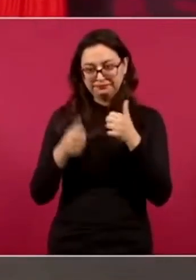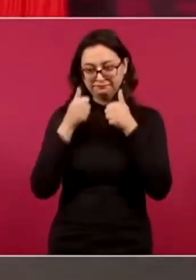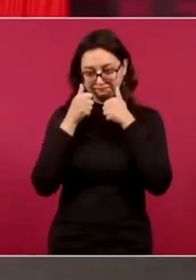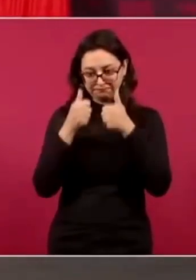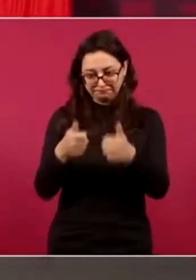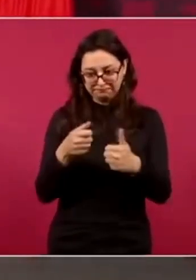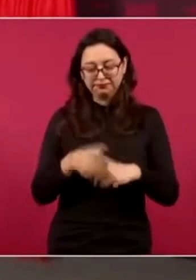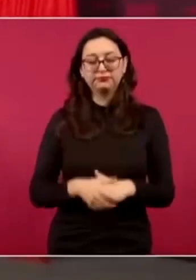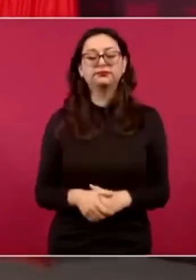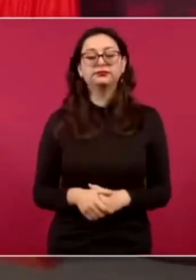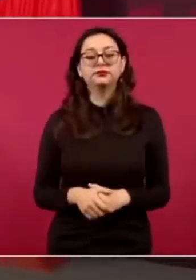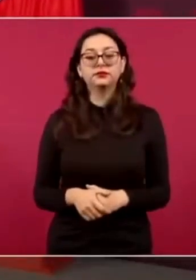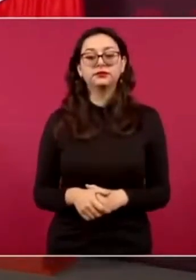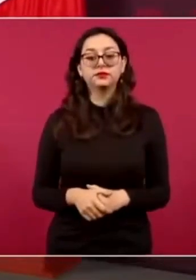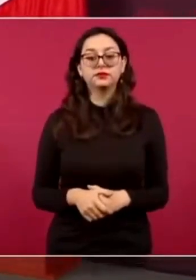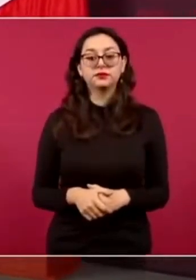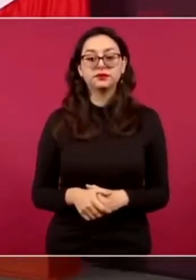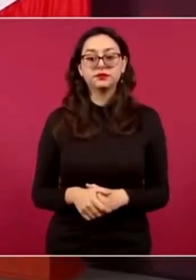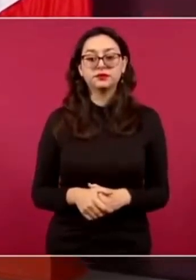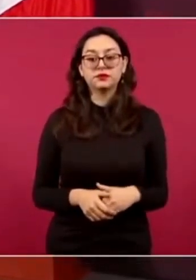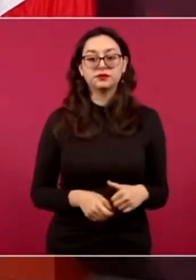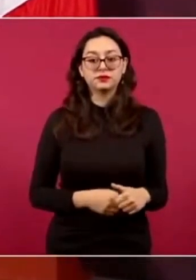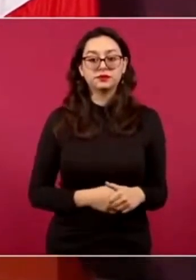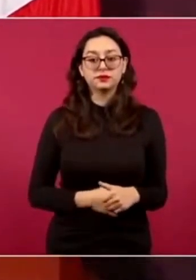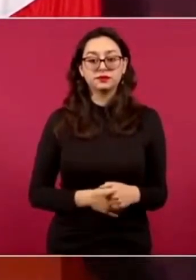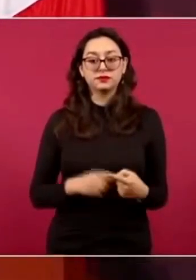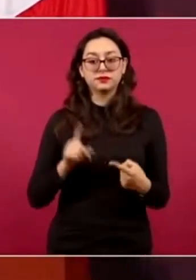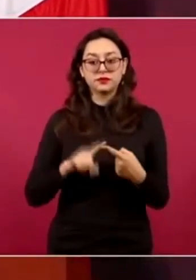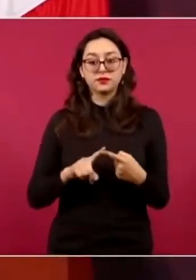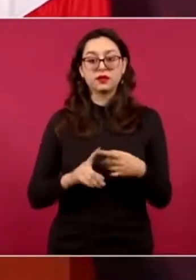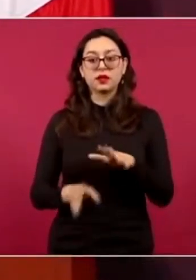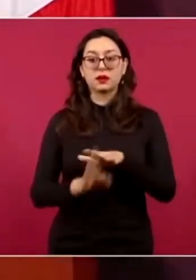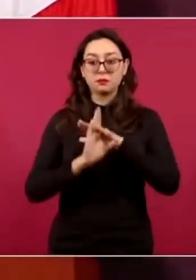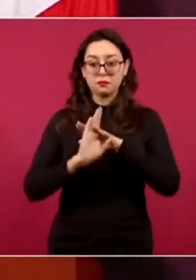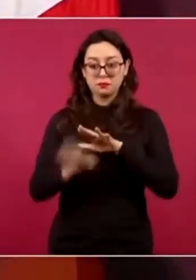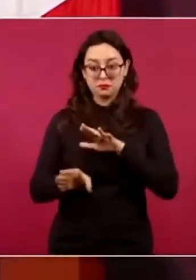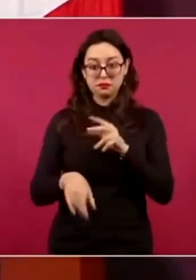Vamos a tratar tema migratorio,